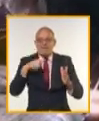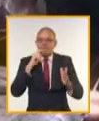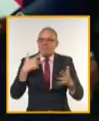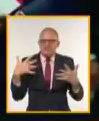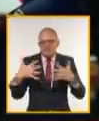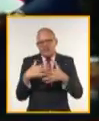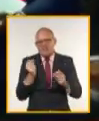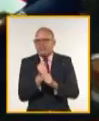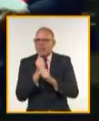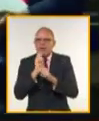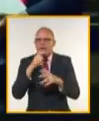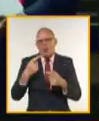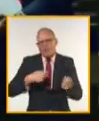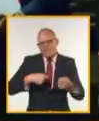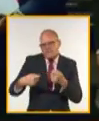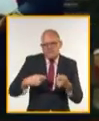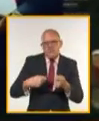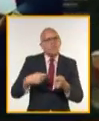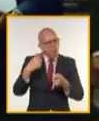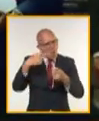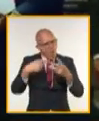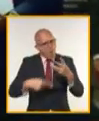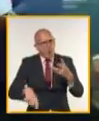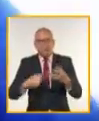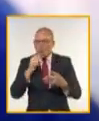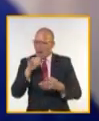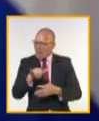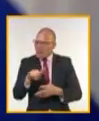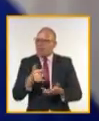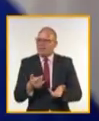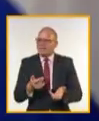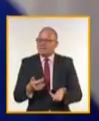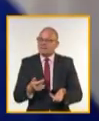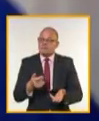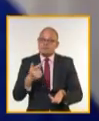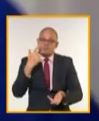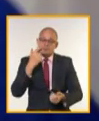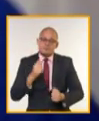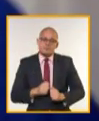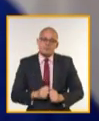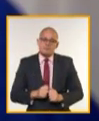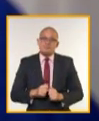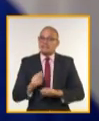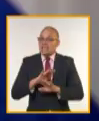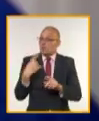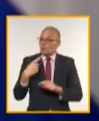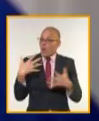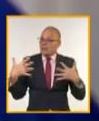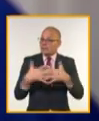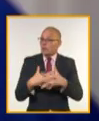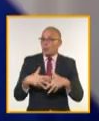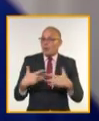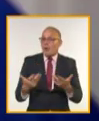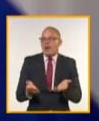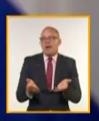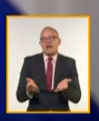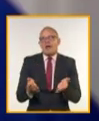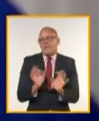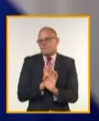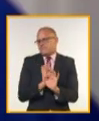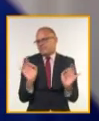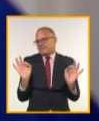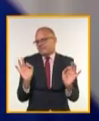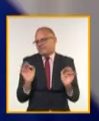convertirse en una asociación que crece en tiempos desafiantes. De manera que es una relación de carácter especial, de